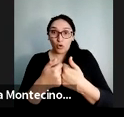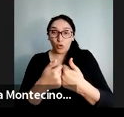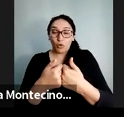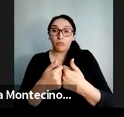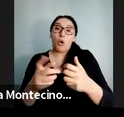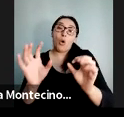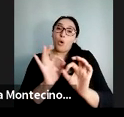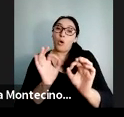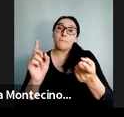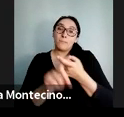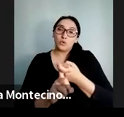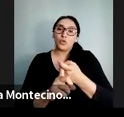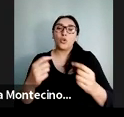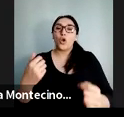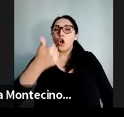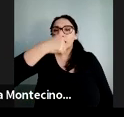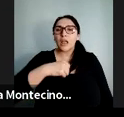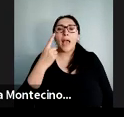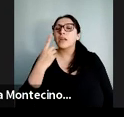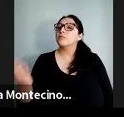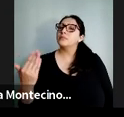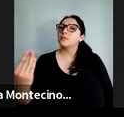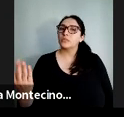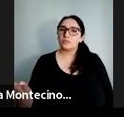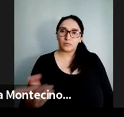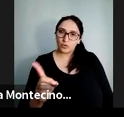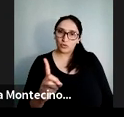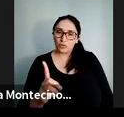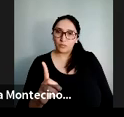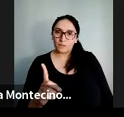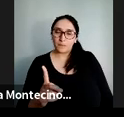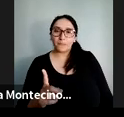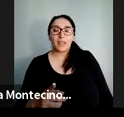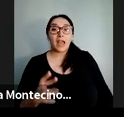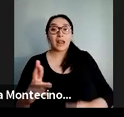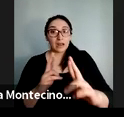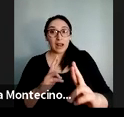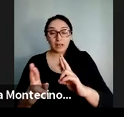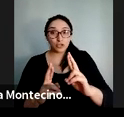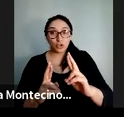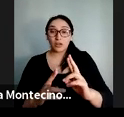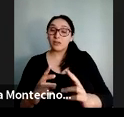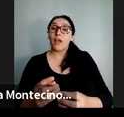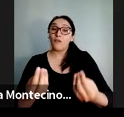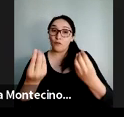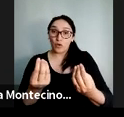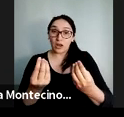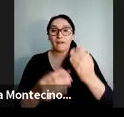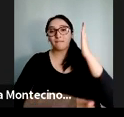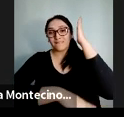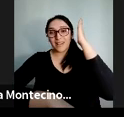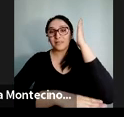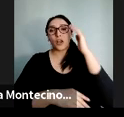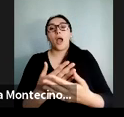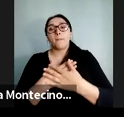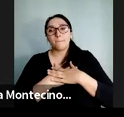y dispositivos, y que las relaciones sanas se basan en el amor y la comunicación, y no en la desconfianza y el control.